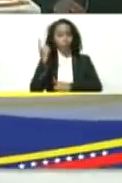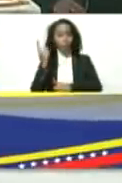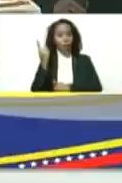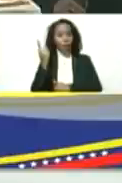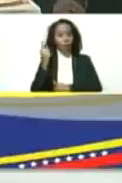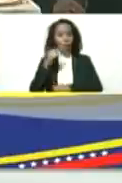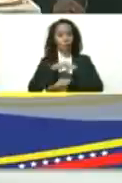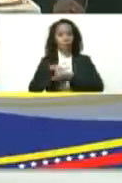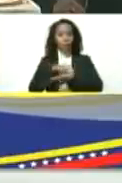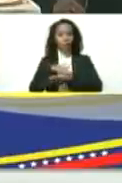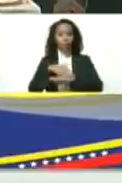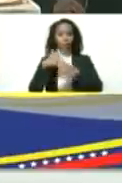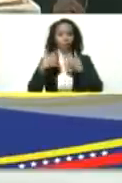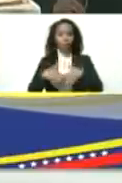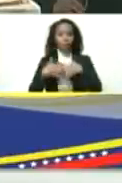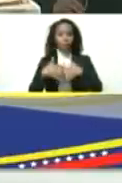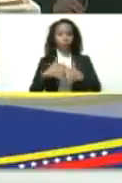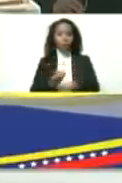de Industria,